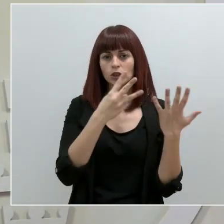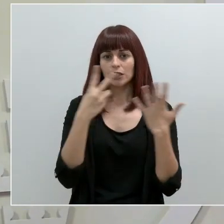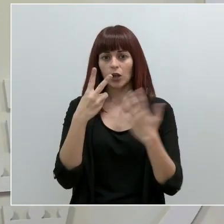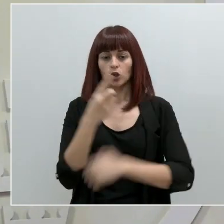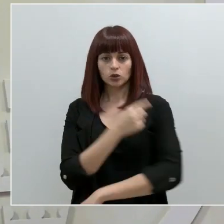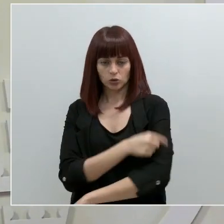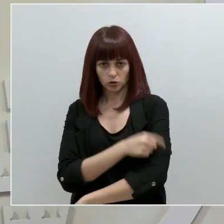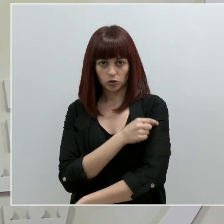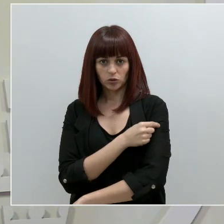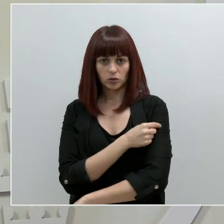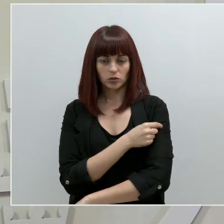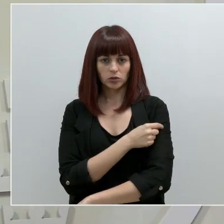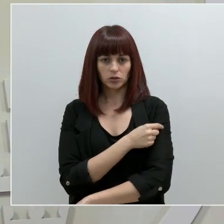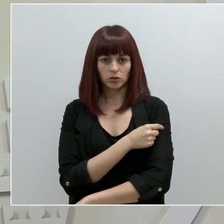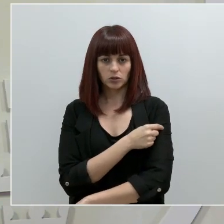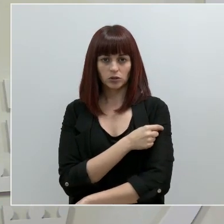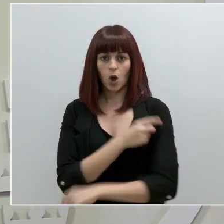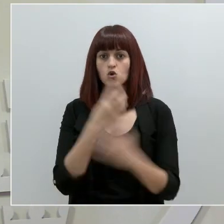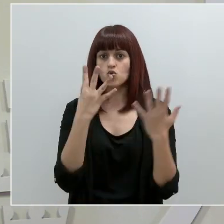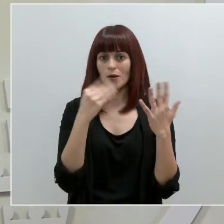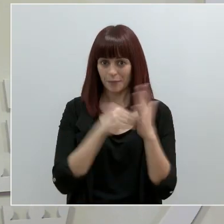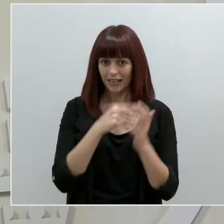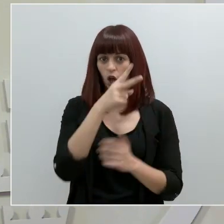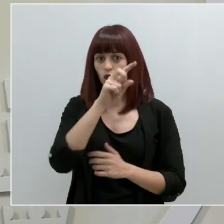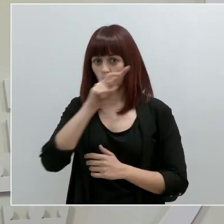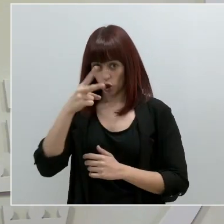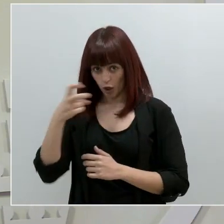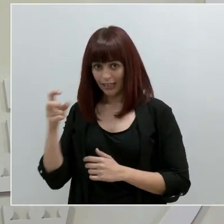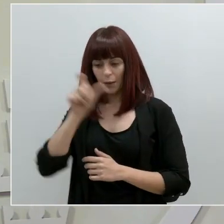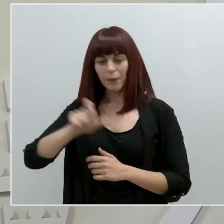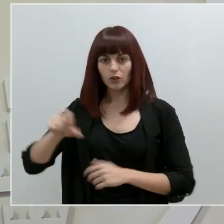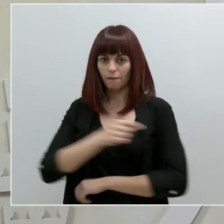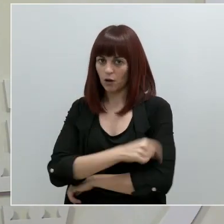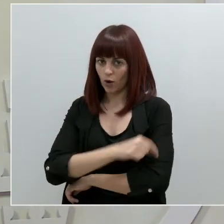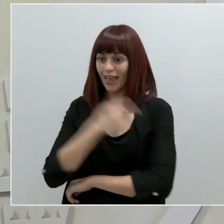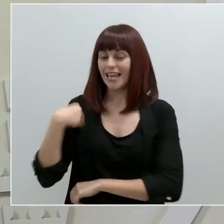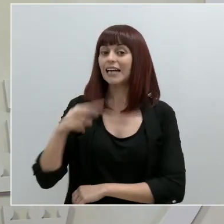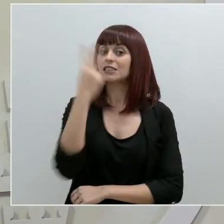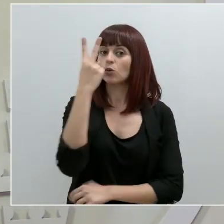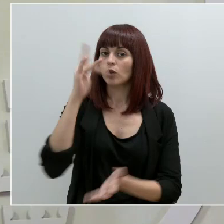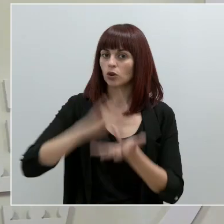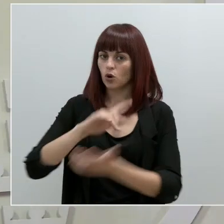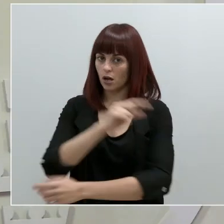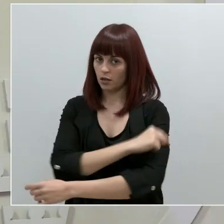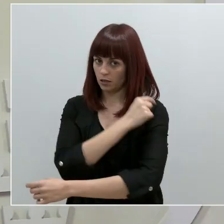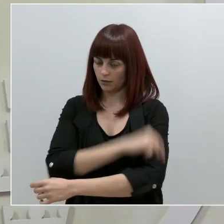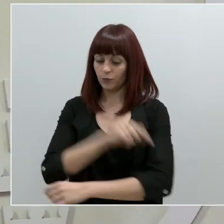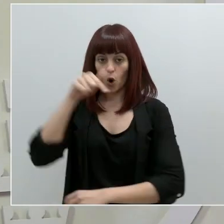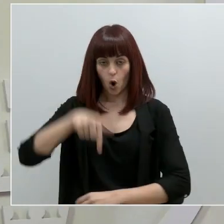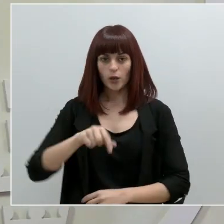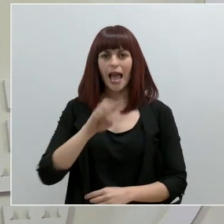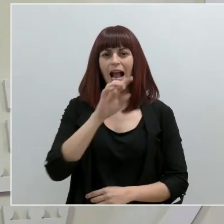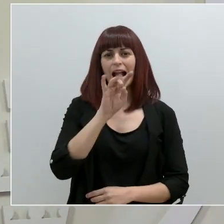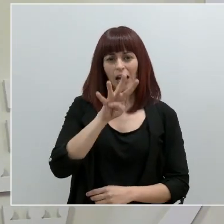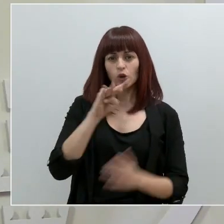dosis, con más de 9.200 personas vacunadas ya con la segunda dosis. Hoy nos llegan 14.040 dosis